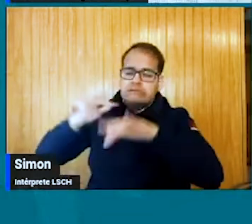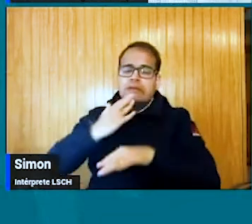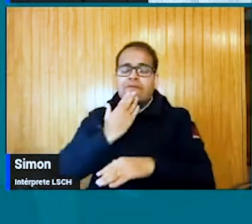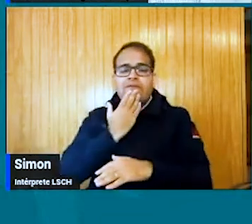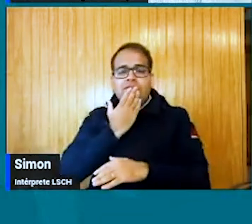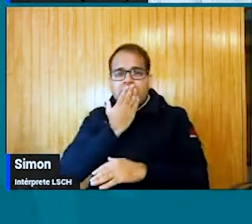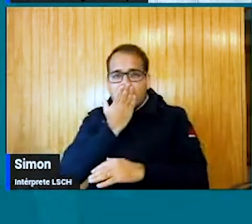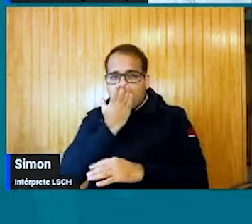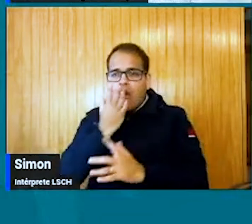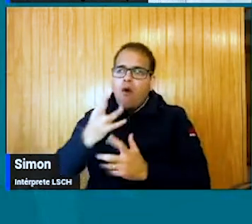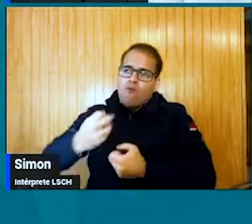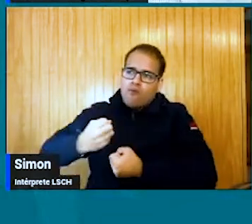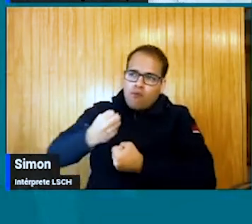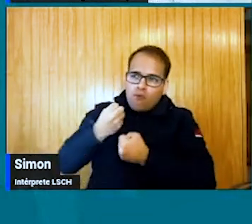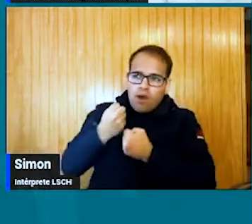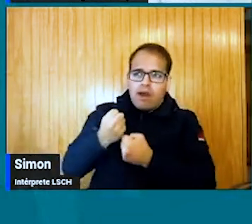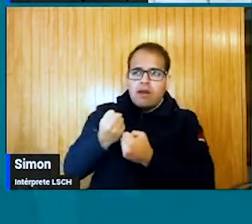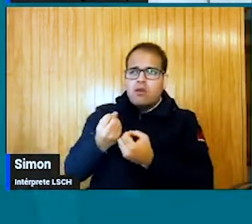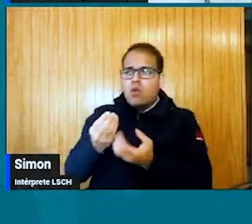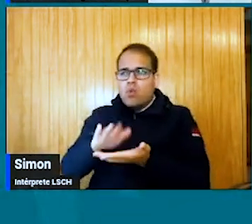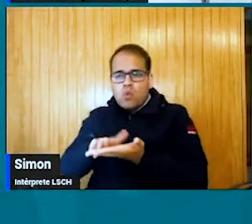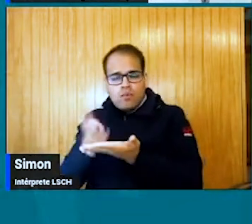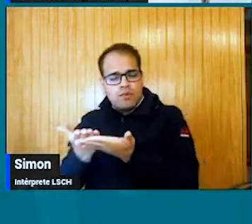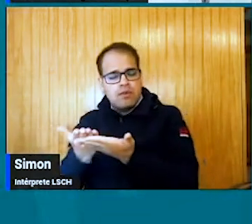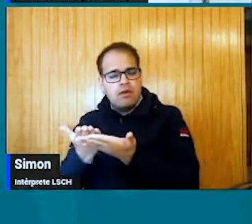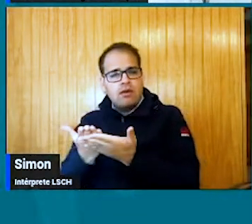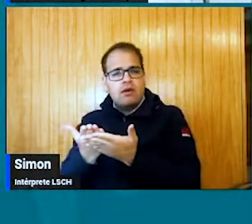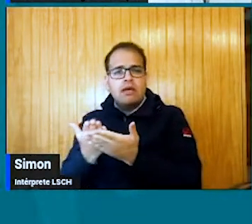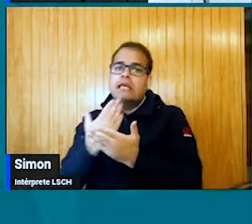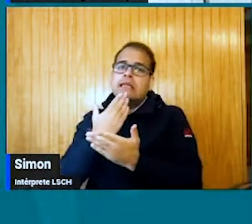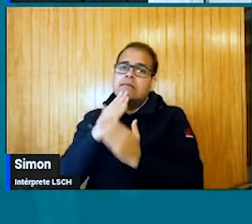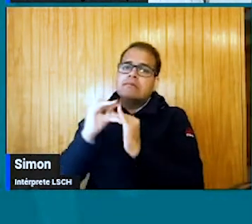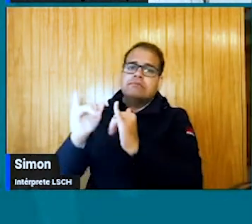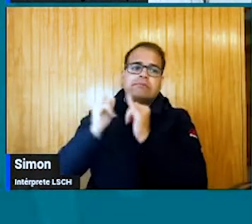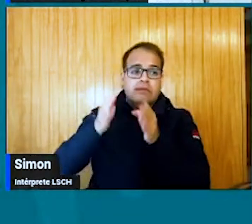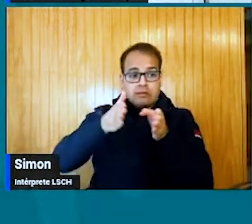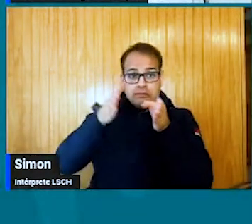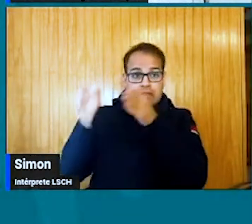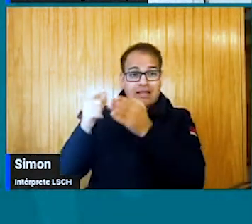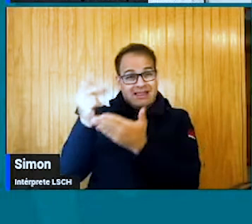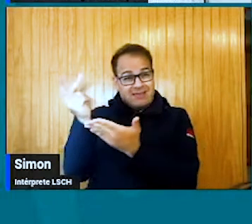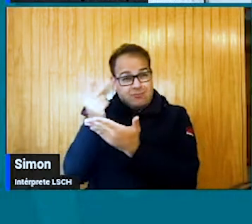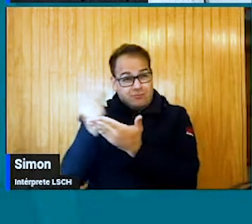qué tan fuertes son las heladas, y también nos entregan, si se alcanza a ver al lado el dibujito,